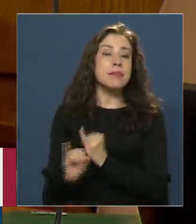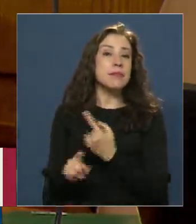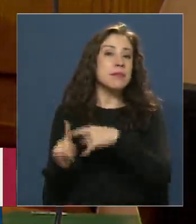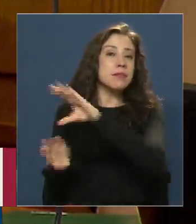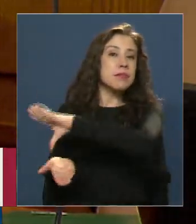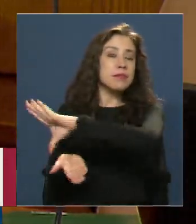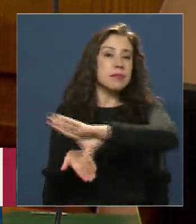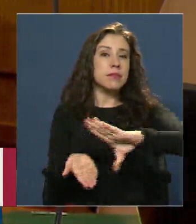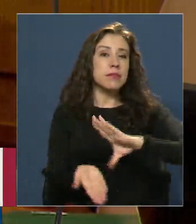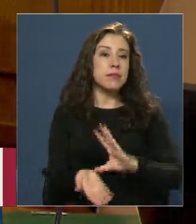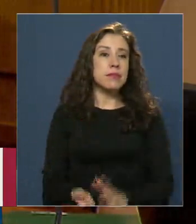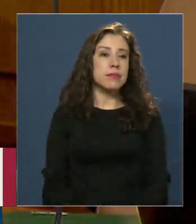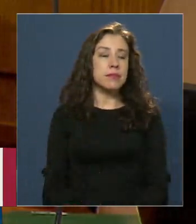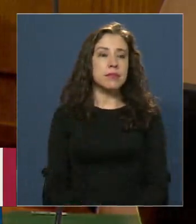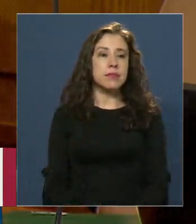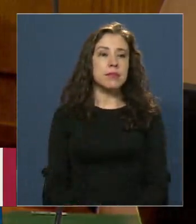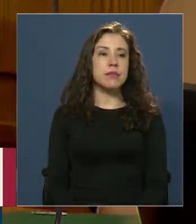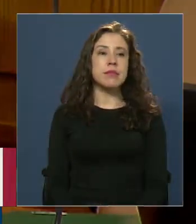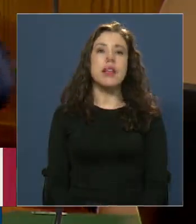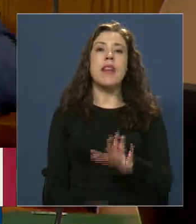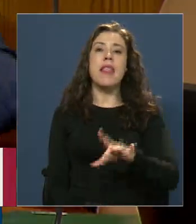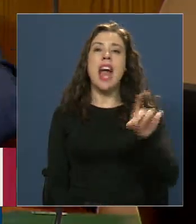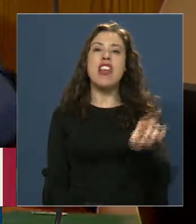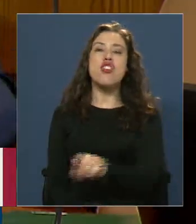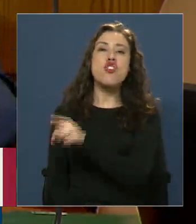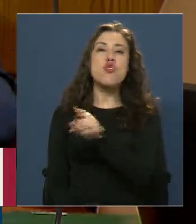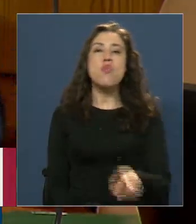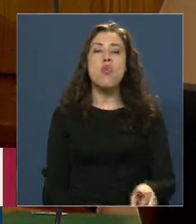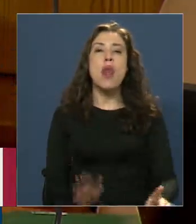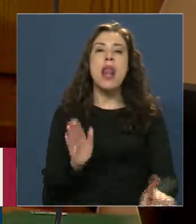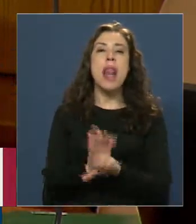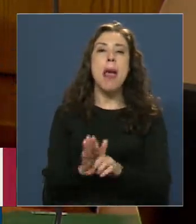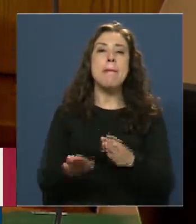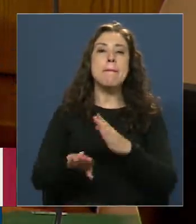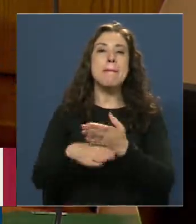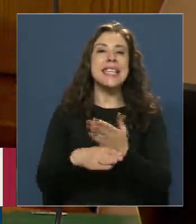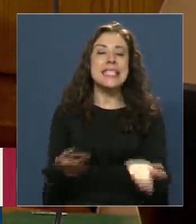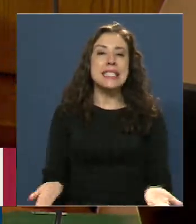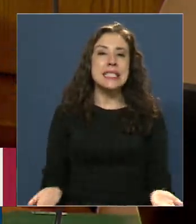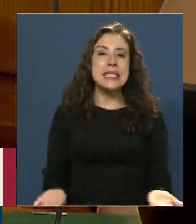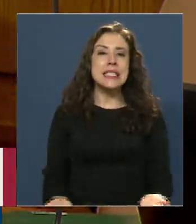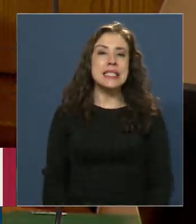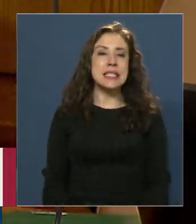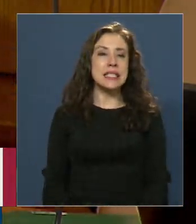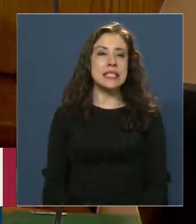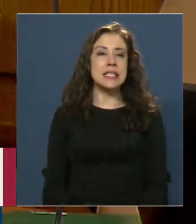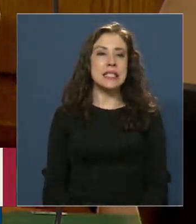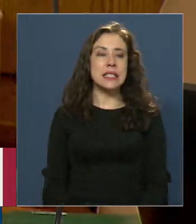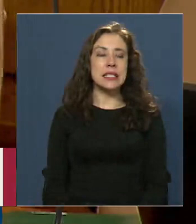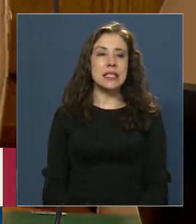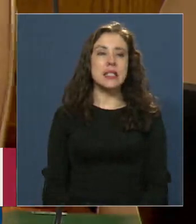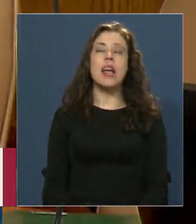extranjeras. Anular la ley de pesca, entre otras cosas. Más que títulos como clase